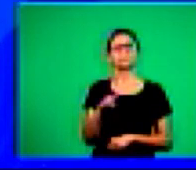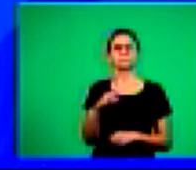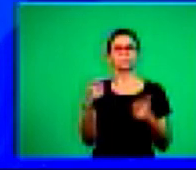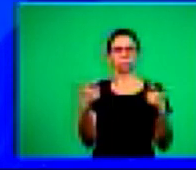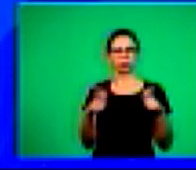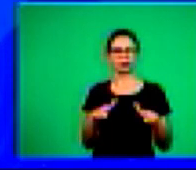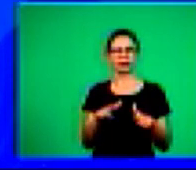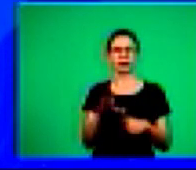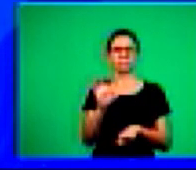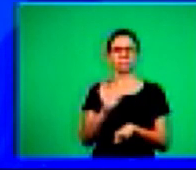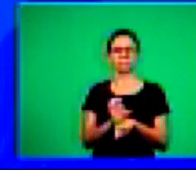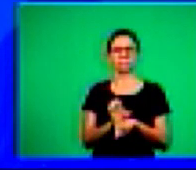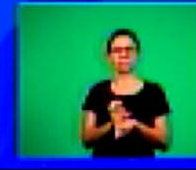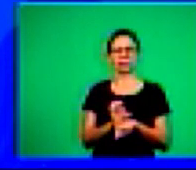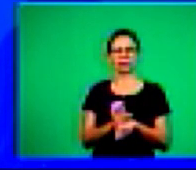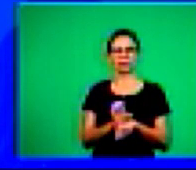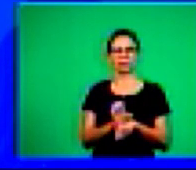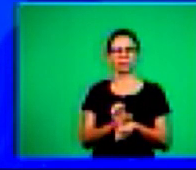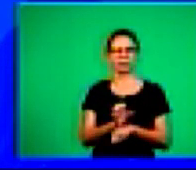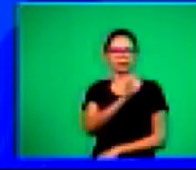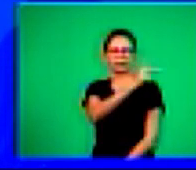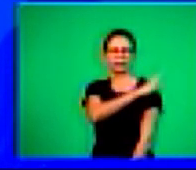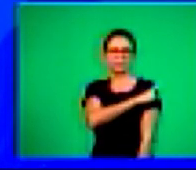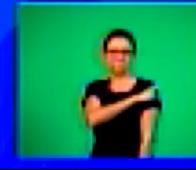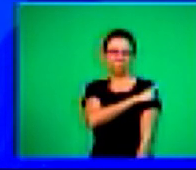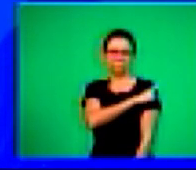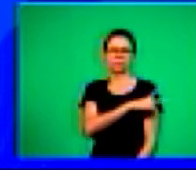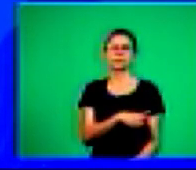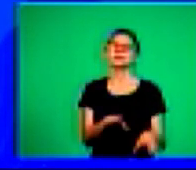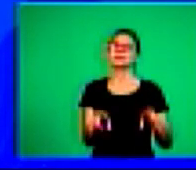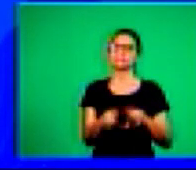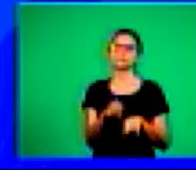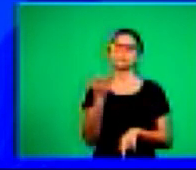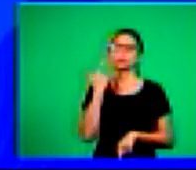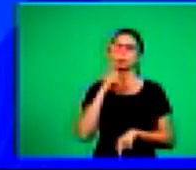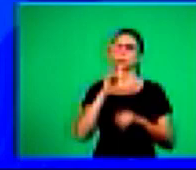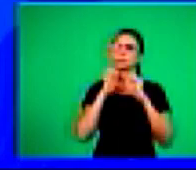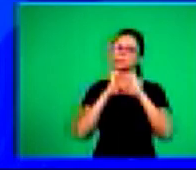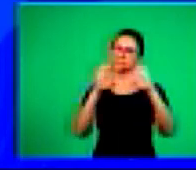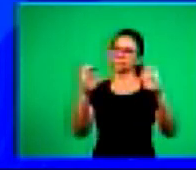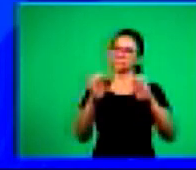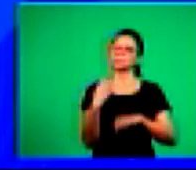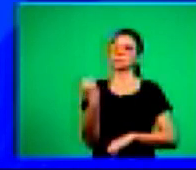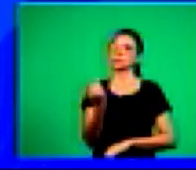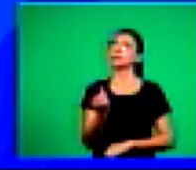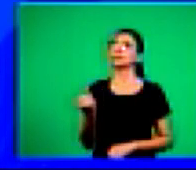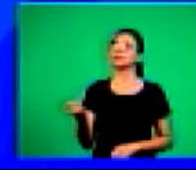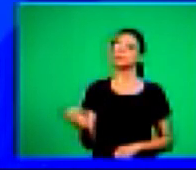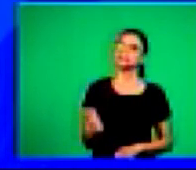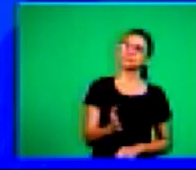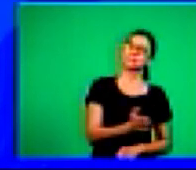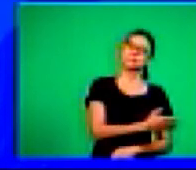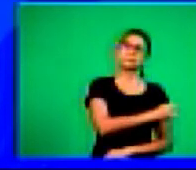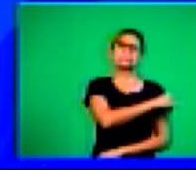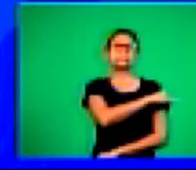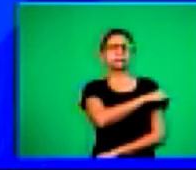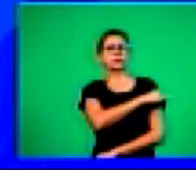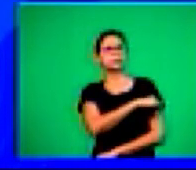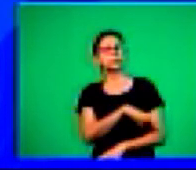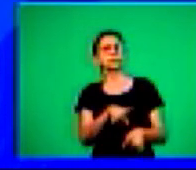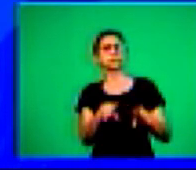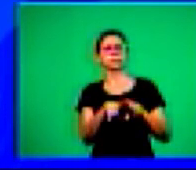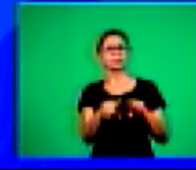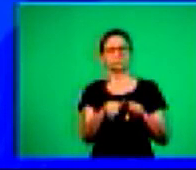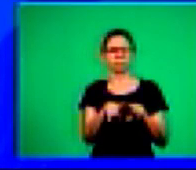un trabajo asistido por los hermanos del estado de pie allí otra evangelización que se realizó y en el estado de río